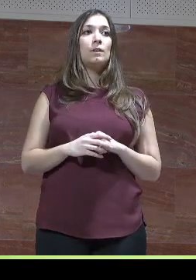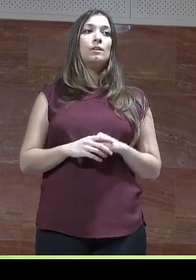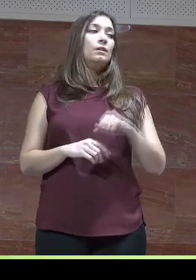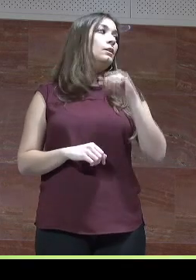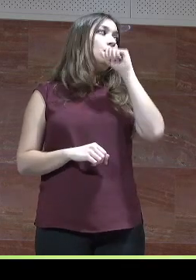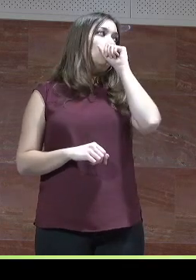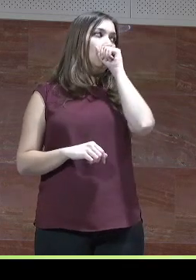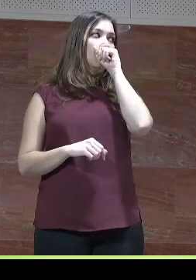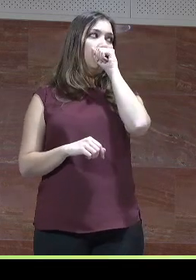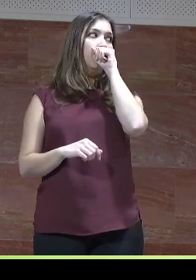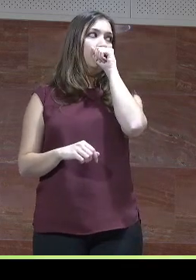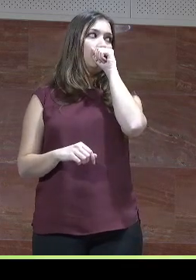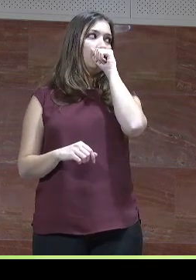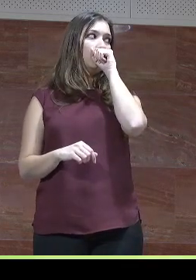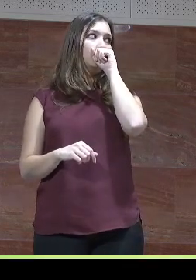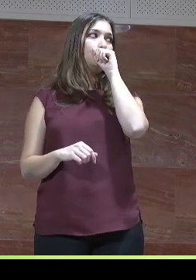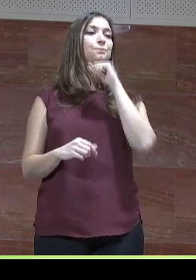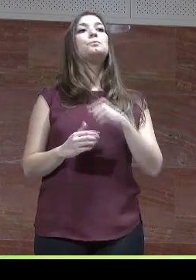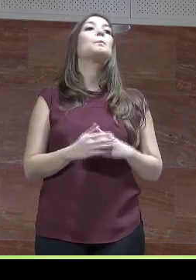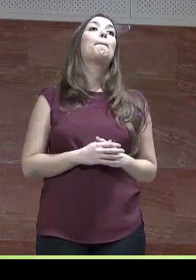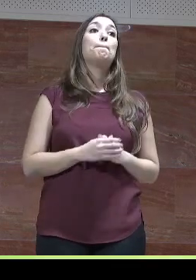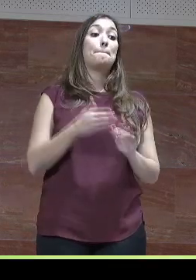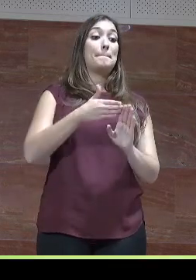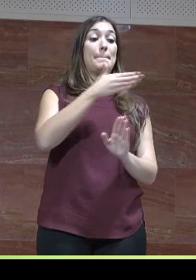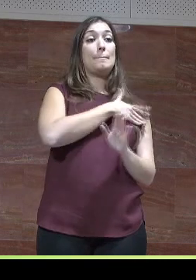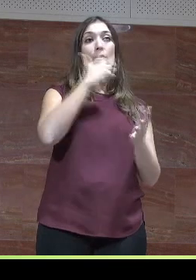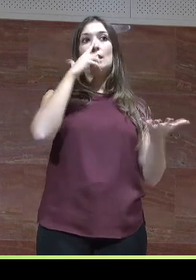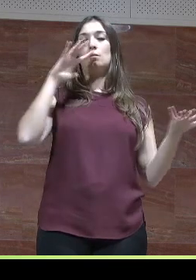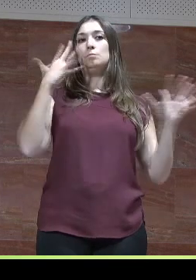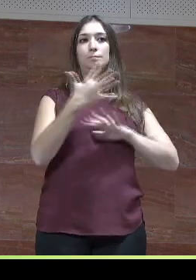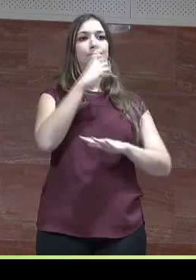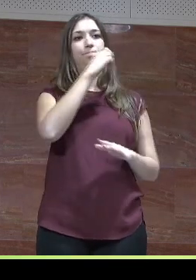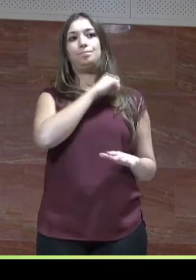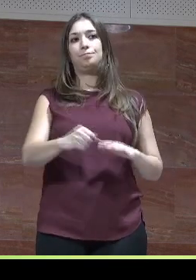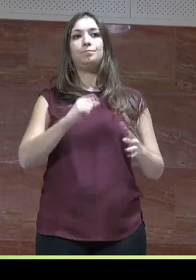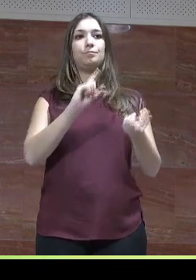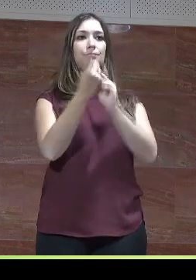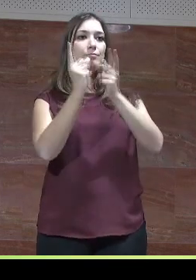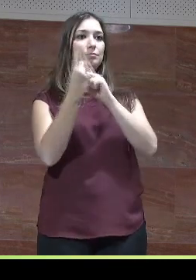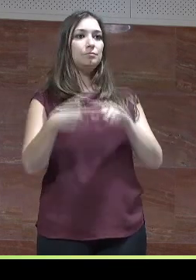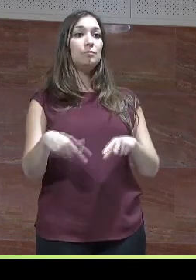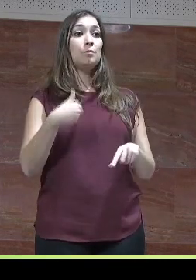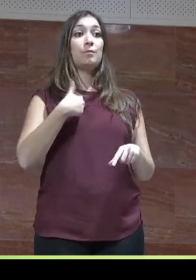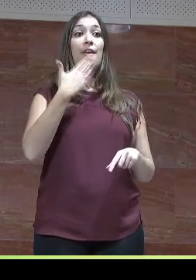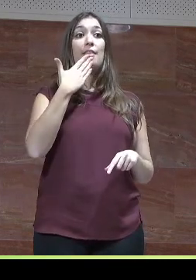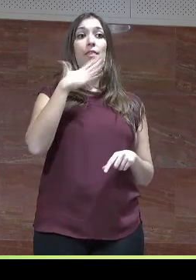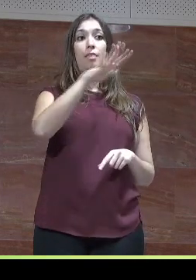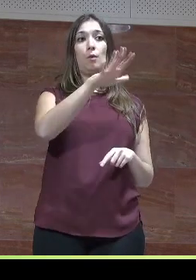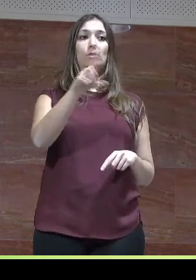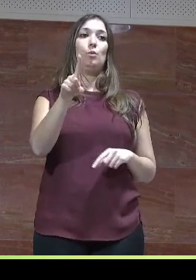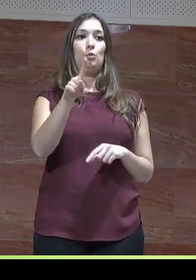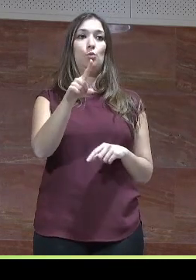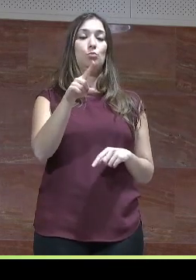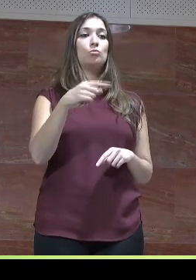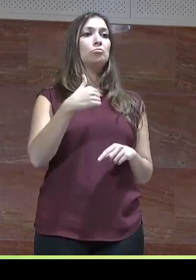Hemos estado metidos en una velocidad de cambios impresionante. Yo tengo 51 años, pero yo